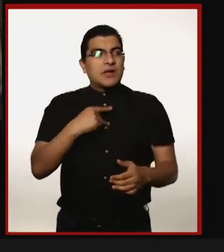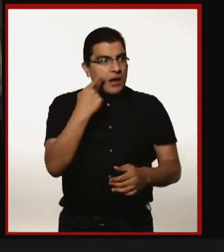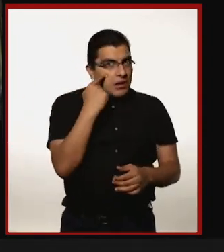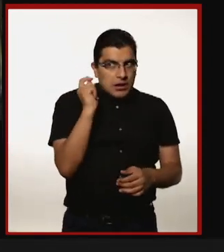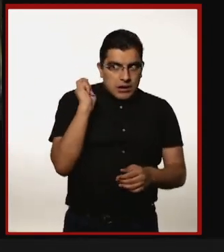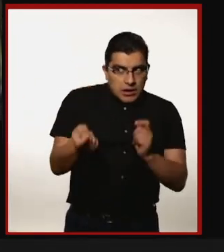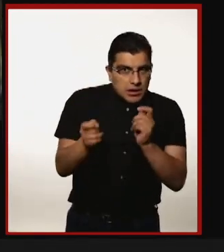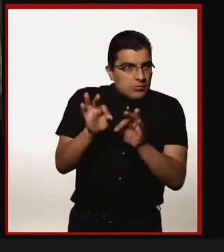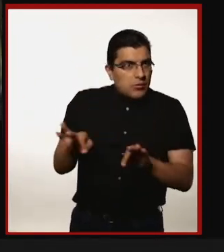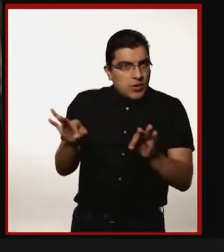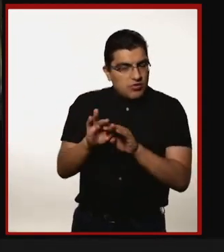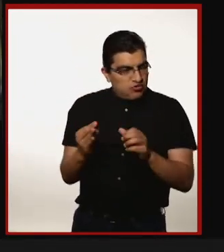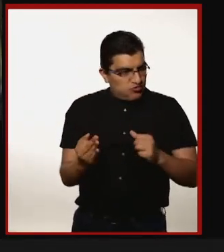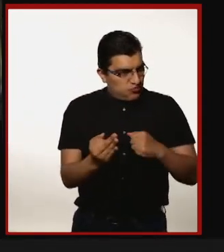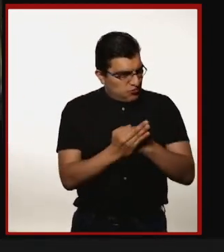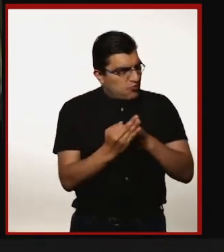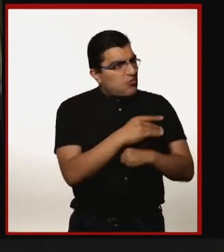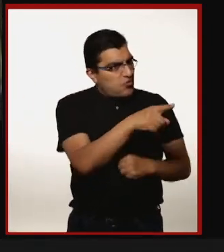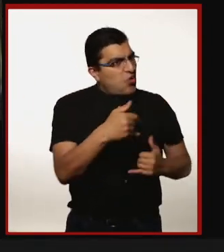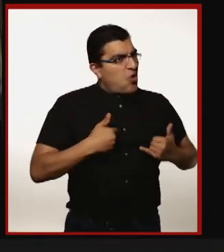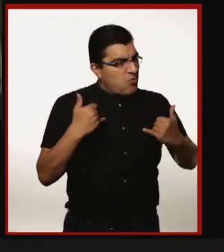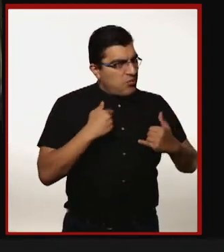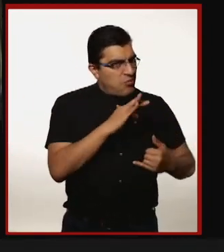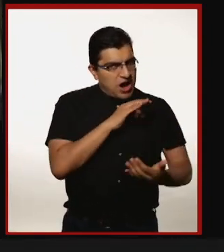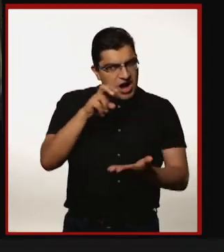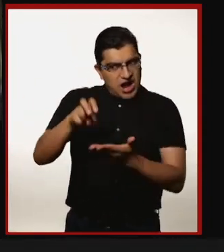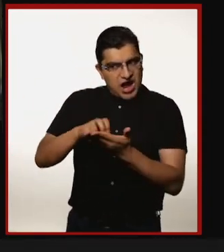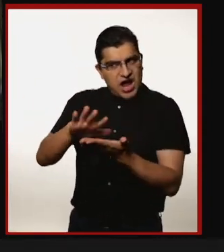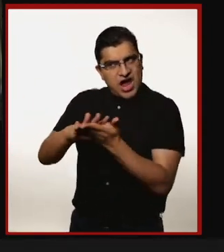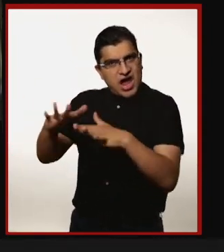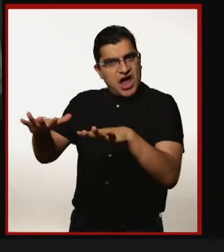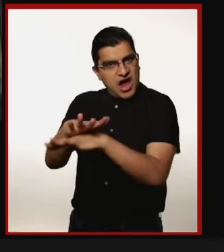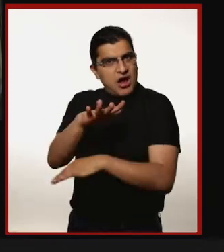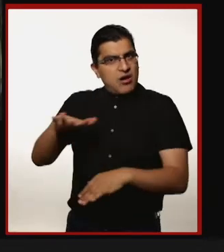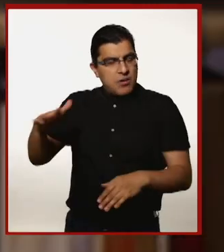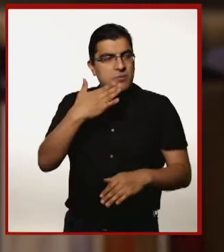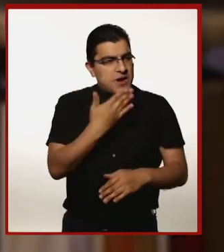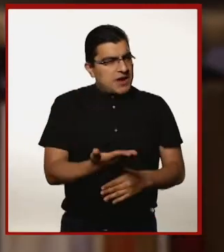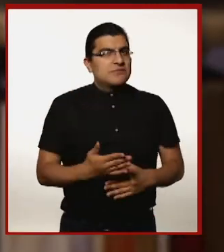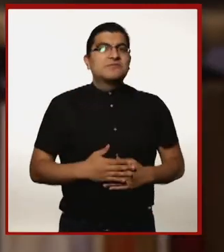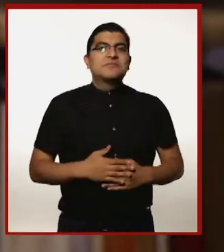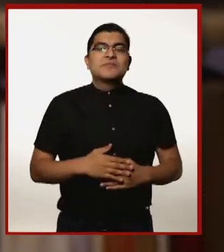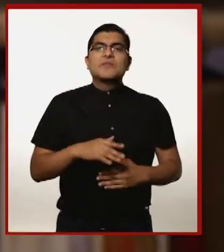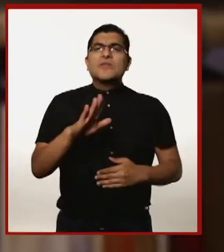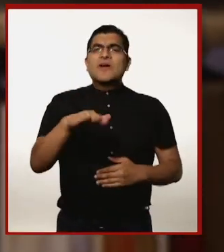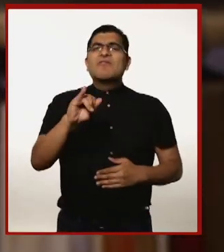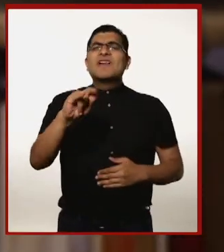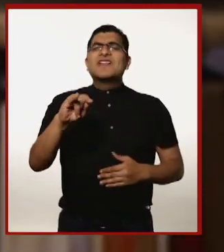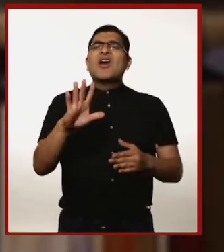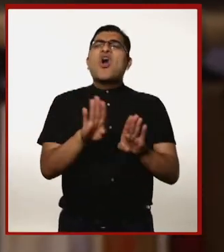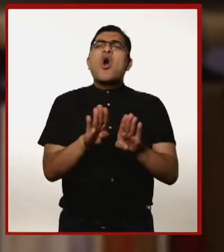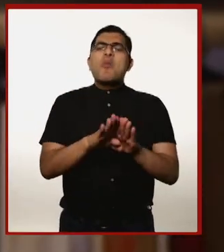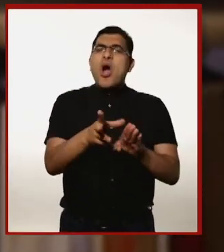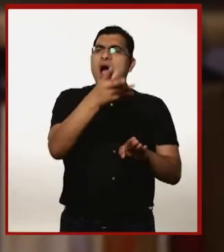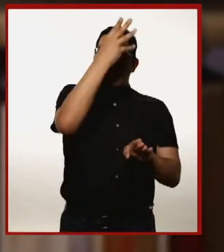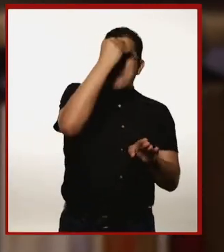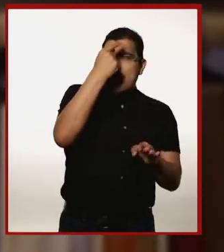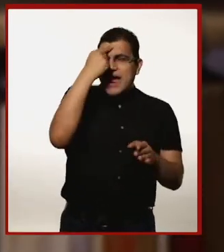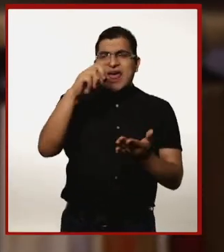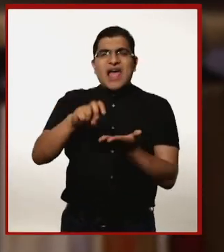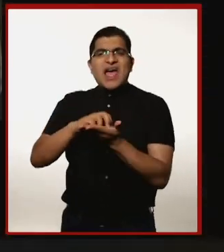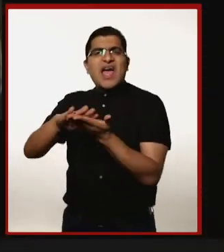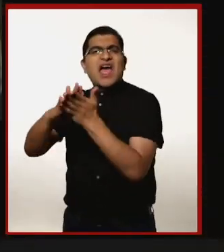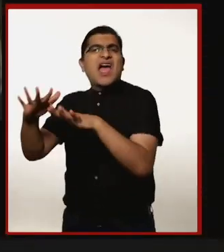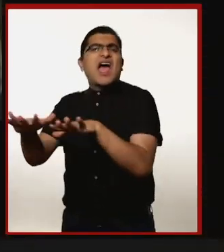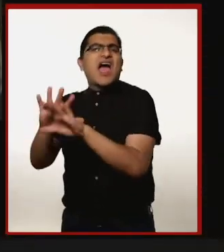de hacerles ver toda la capacidad y la potencialidad que tienen para transformar su entorno también. Felicitas, ¿cómo se puede aprender transformando a la